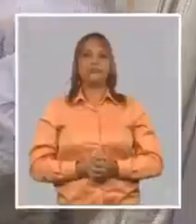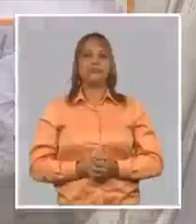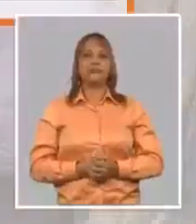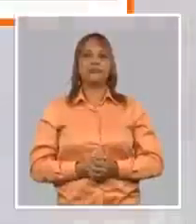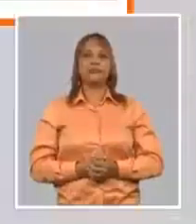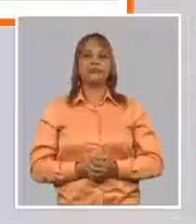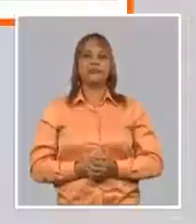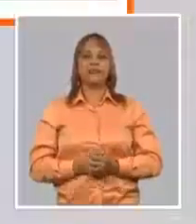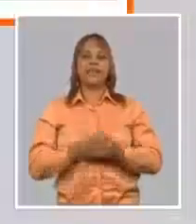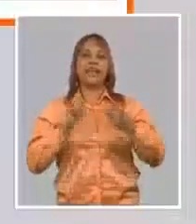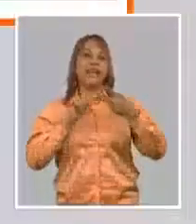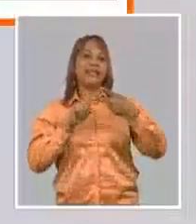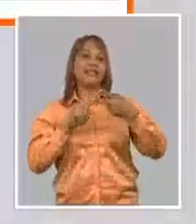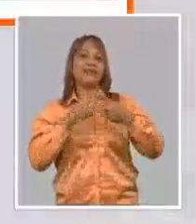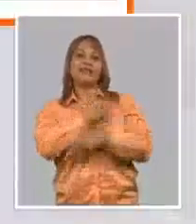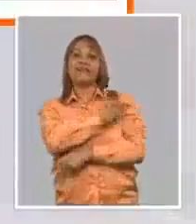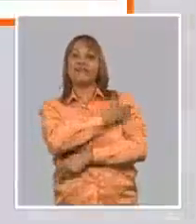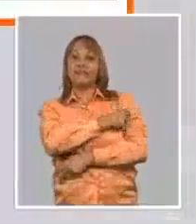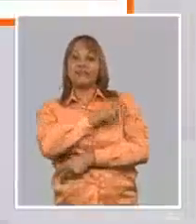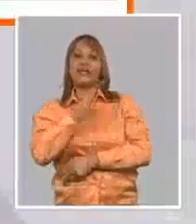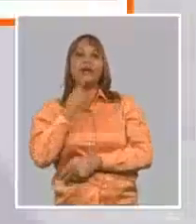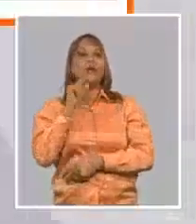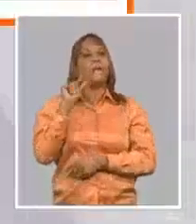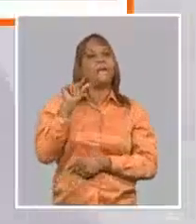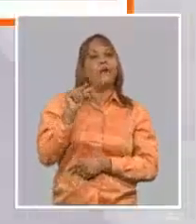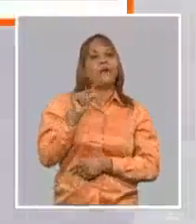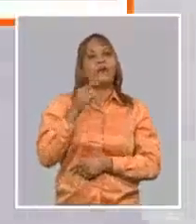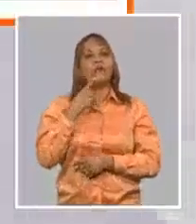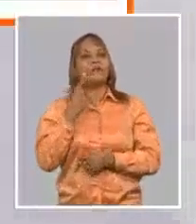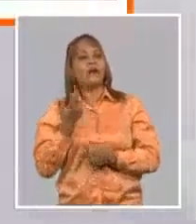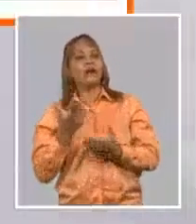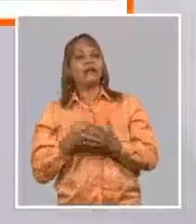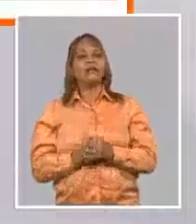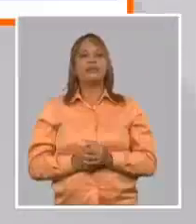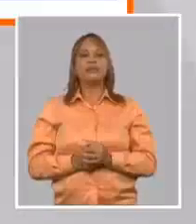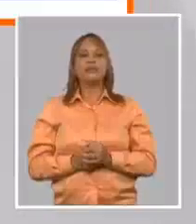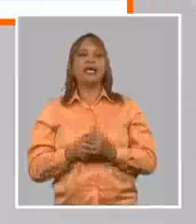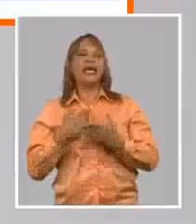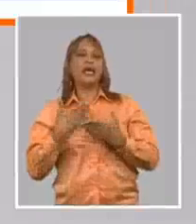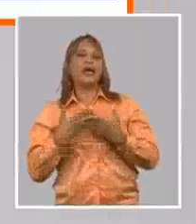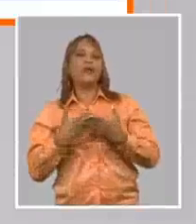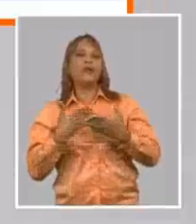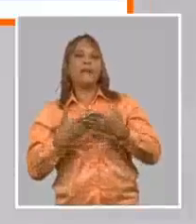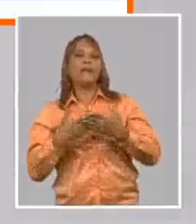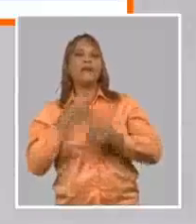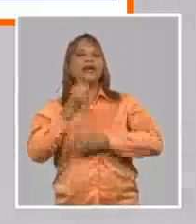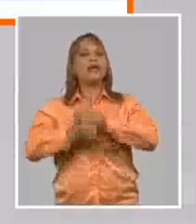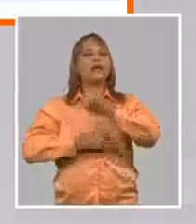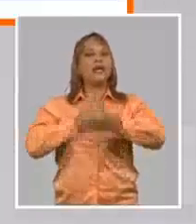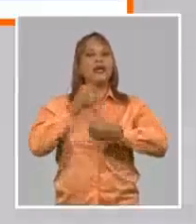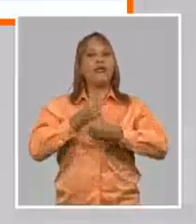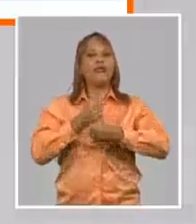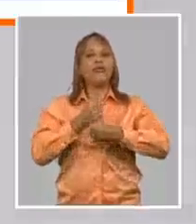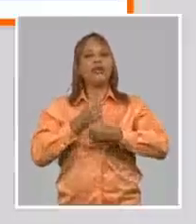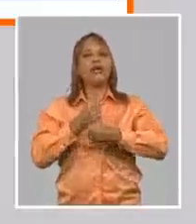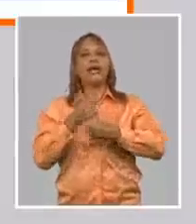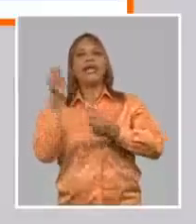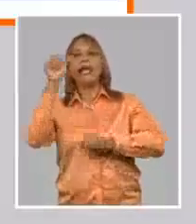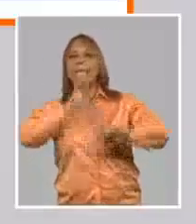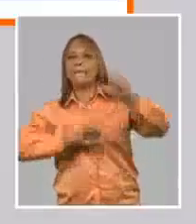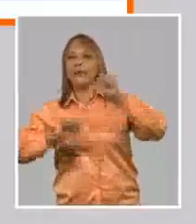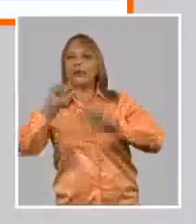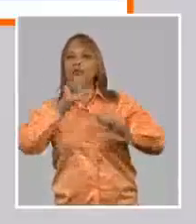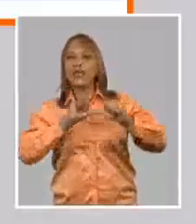bueno este el segundo candidato el segundo candidato es un poco más tradicional es un candidato que utiliza la proteína